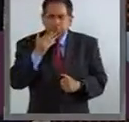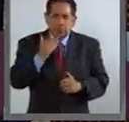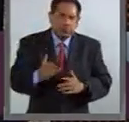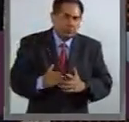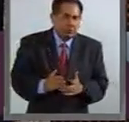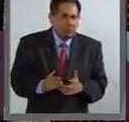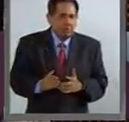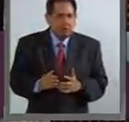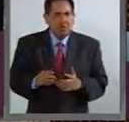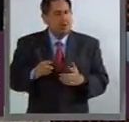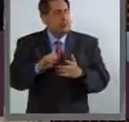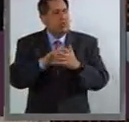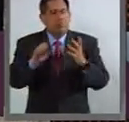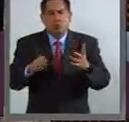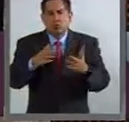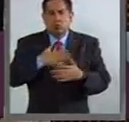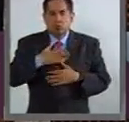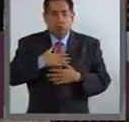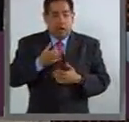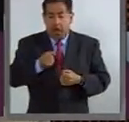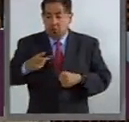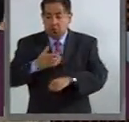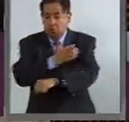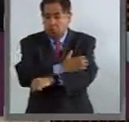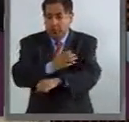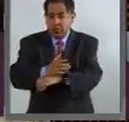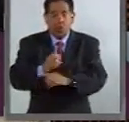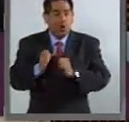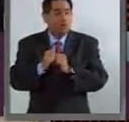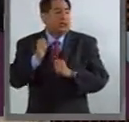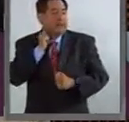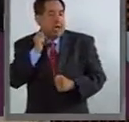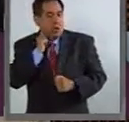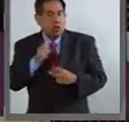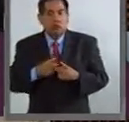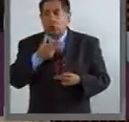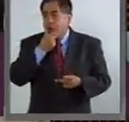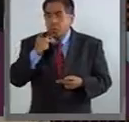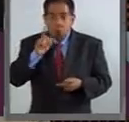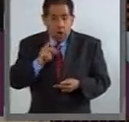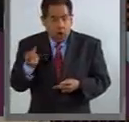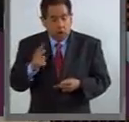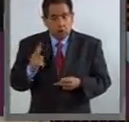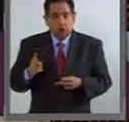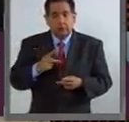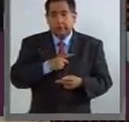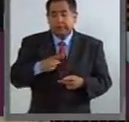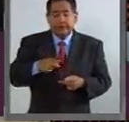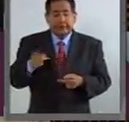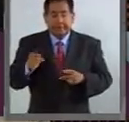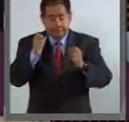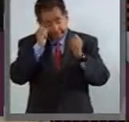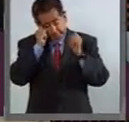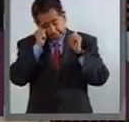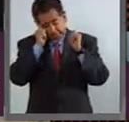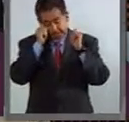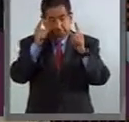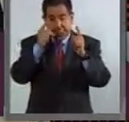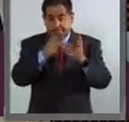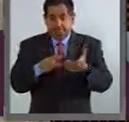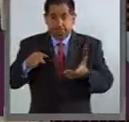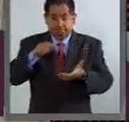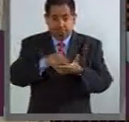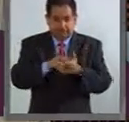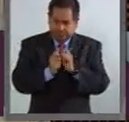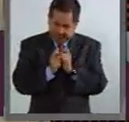incluso tengo compañeros senadores y senadoras que desde que se levantan están